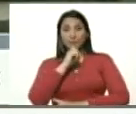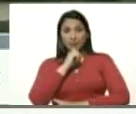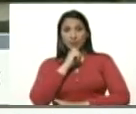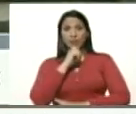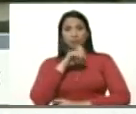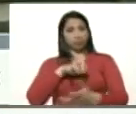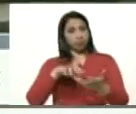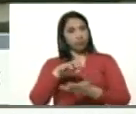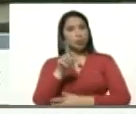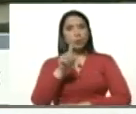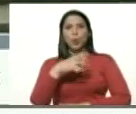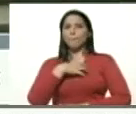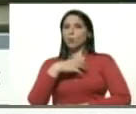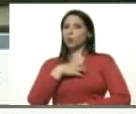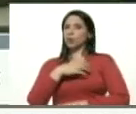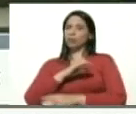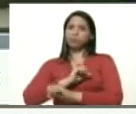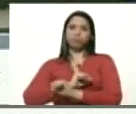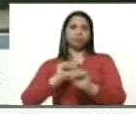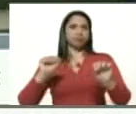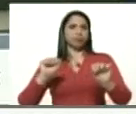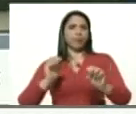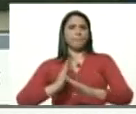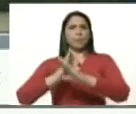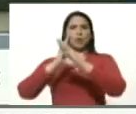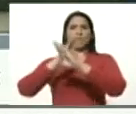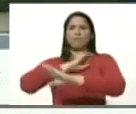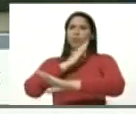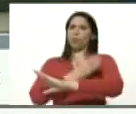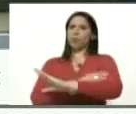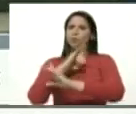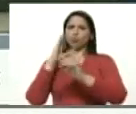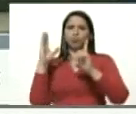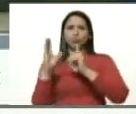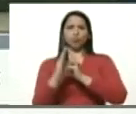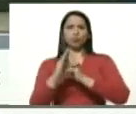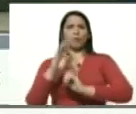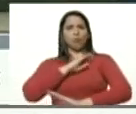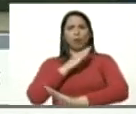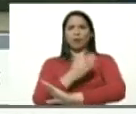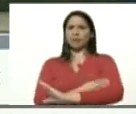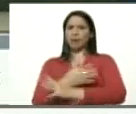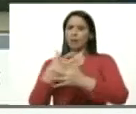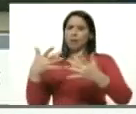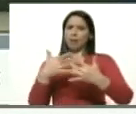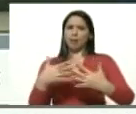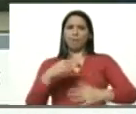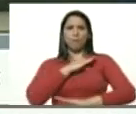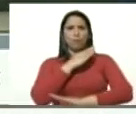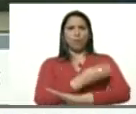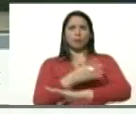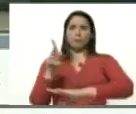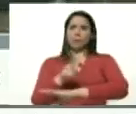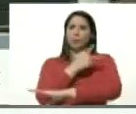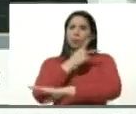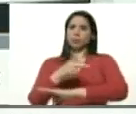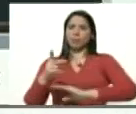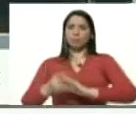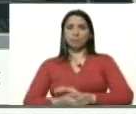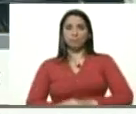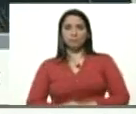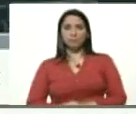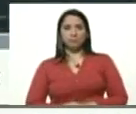circunstancias no han podido ni podrán detener la fuerza de la cultura, la fuerza de las letras, la fuerza de la poesía.